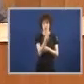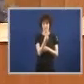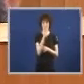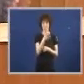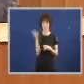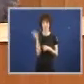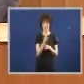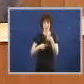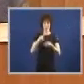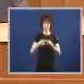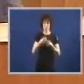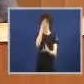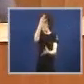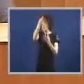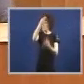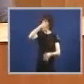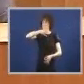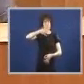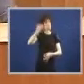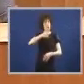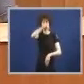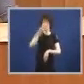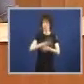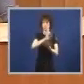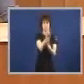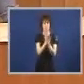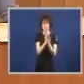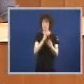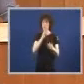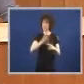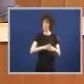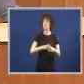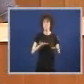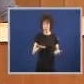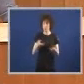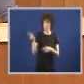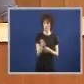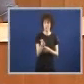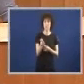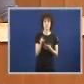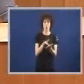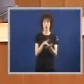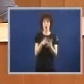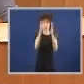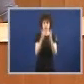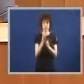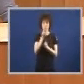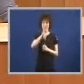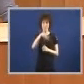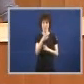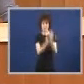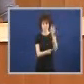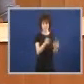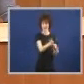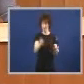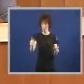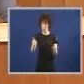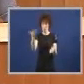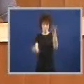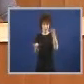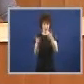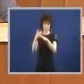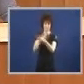consecuencia desa aplicación estricta, eso sí, da súa disciplina orzamentaria. Unha reducción, ademais, do PIB por habitante que nos fai comparativamente co resto